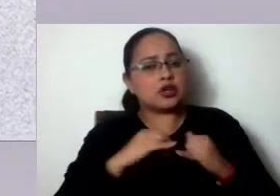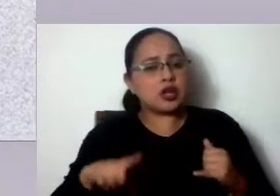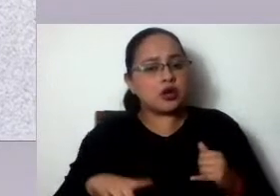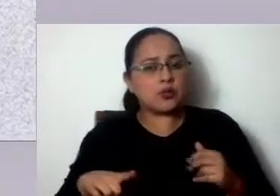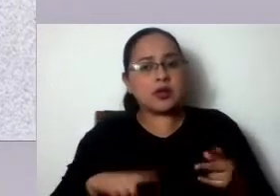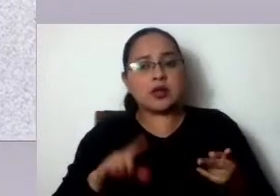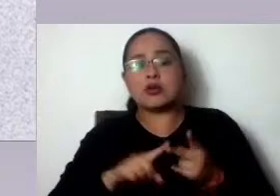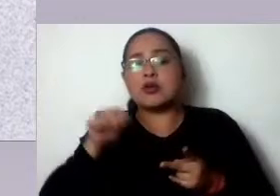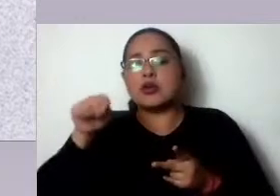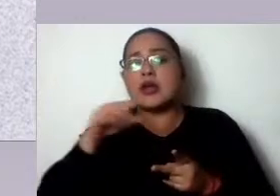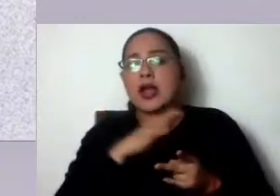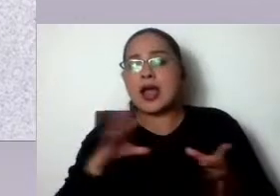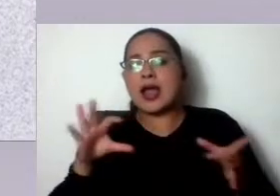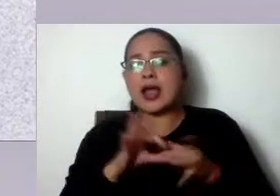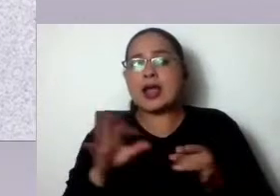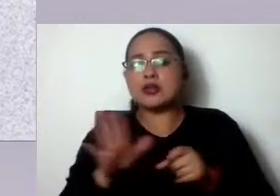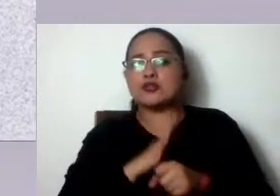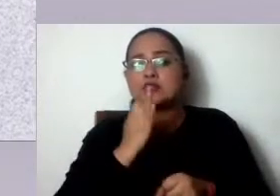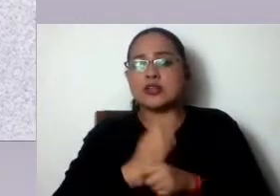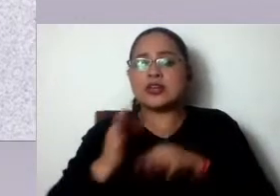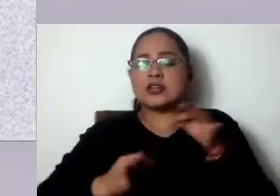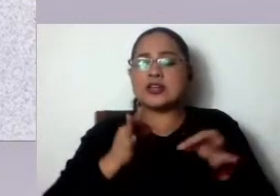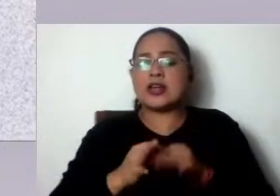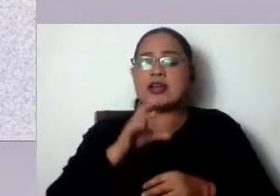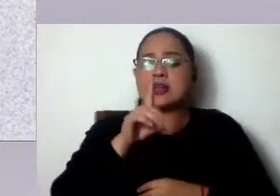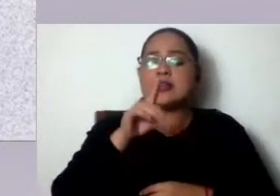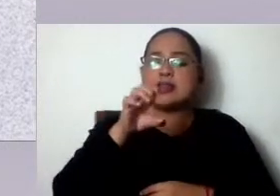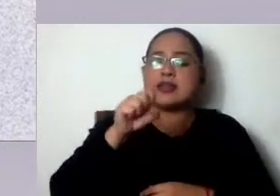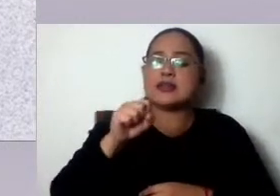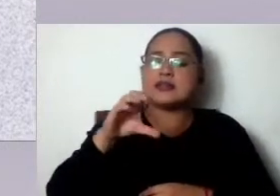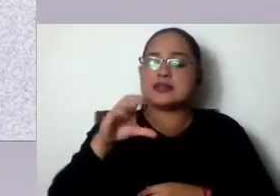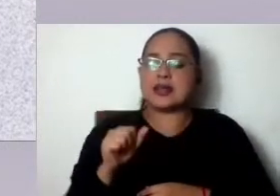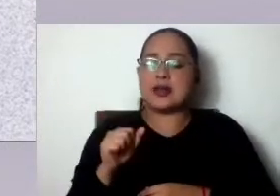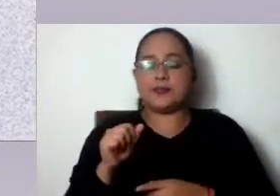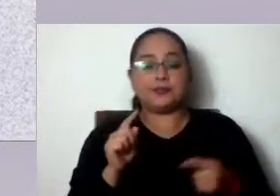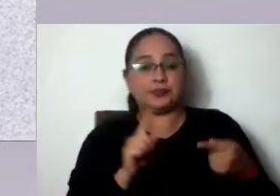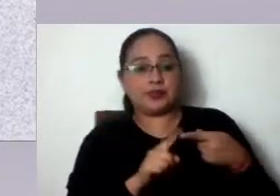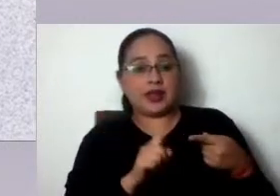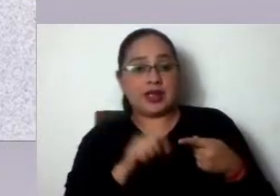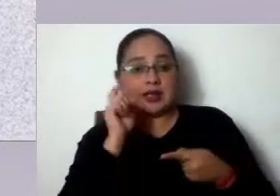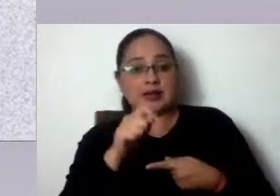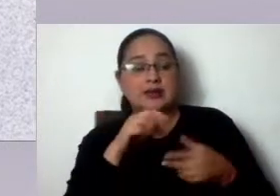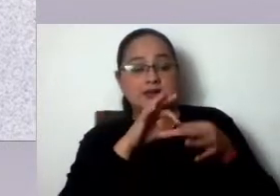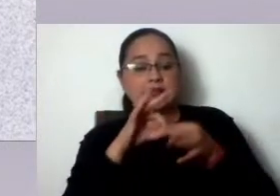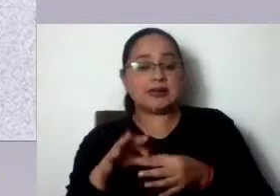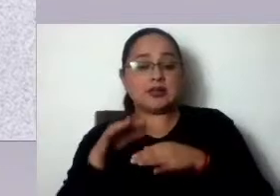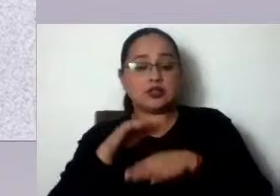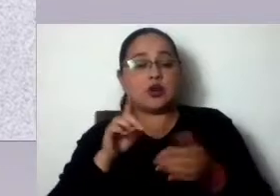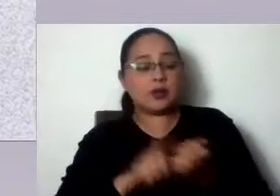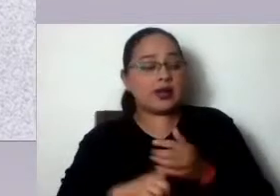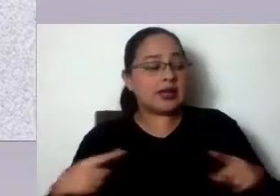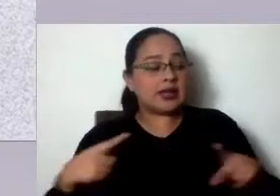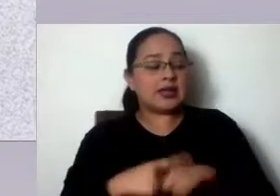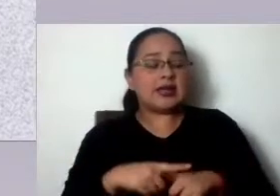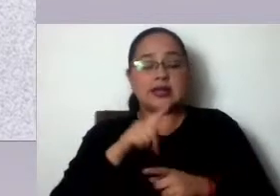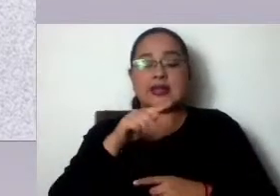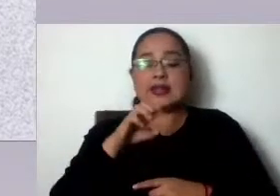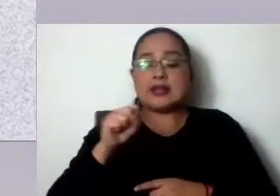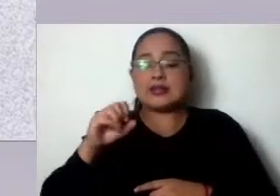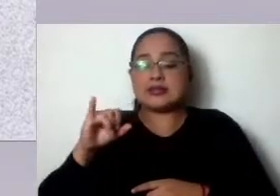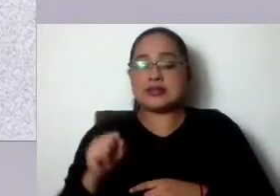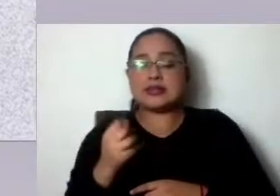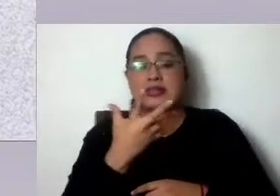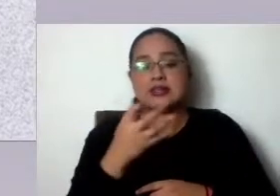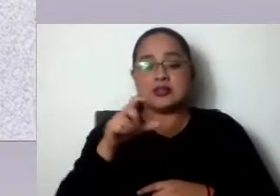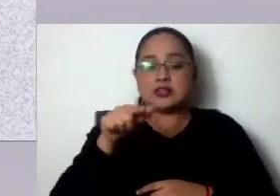otro que toca la eficacia de los desca el primero de los asuntos es el relativo a una contradicción de tesis 517